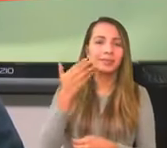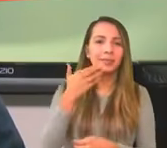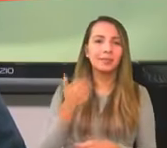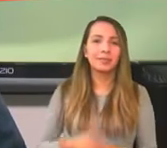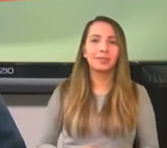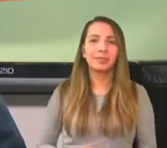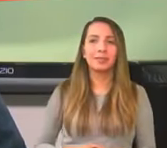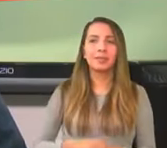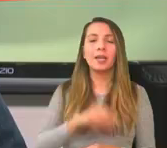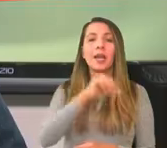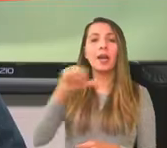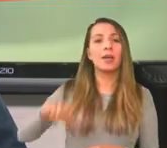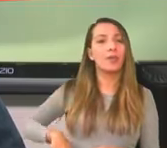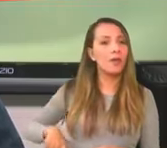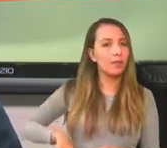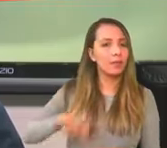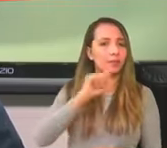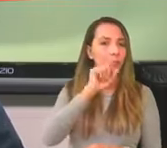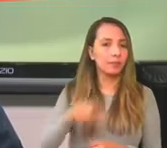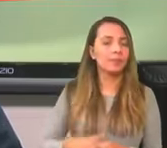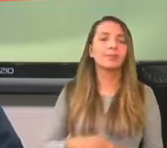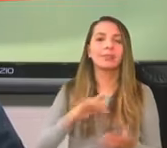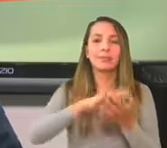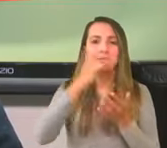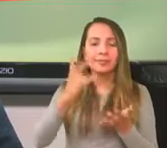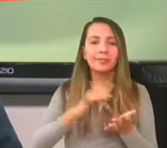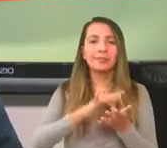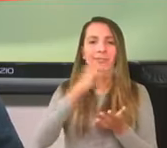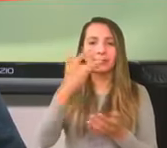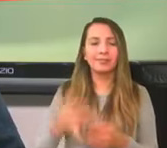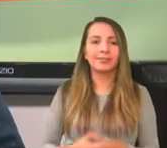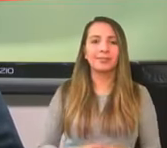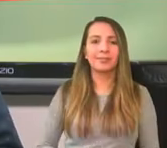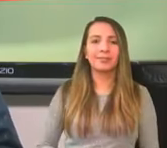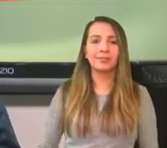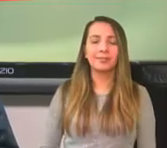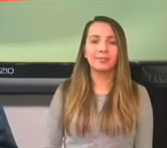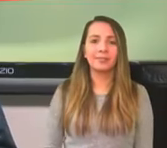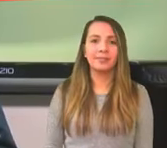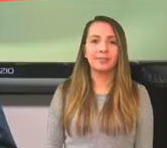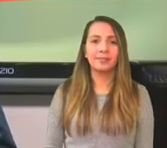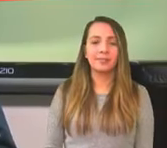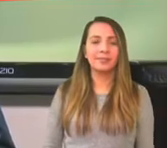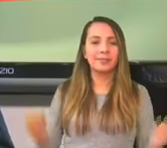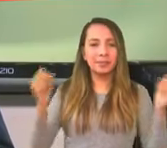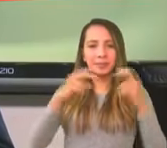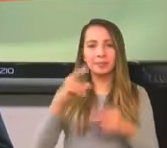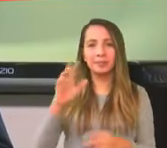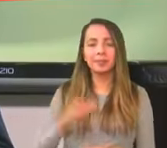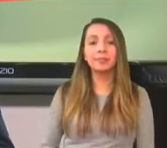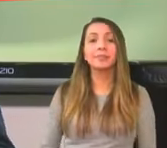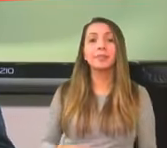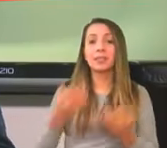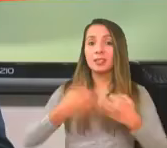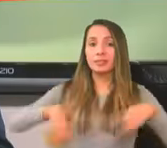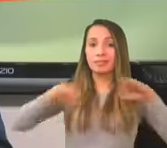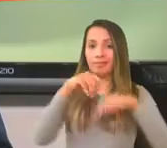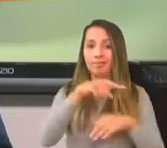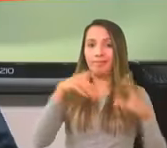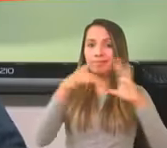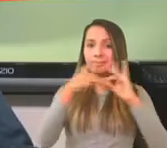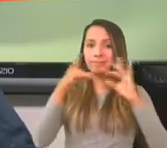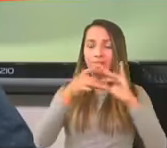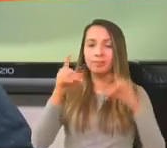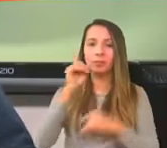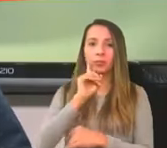las autoridades de gobierno también. Gracias, gracias por este enlace. Gracias, hasta luego. Importante lo que